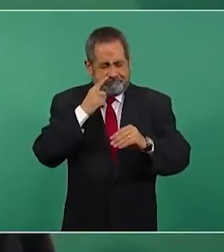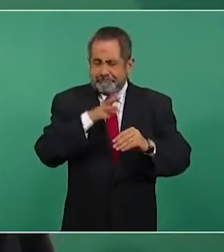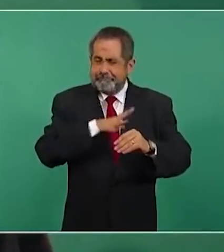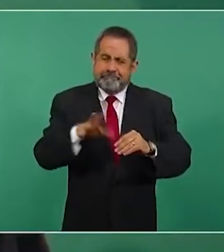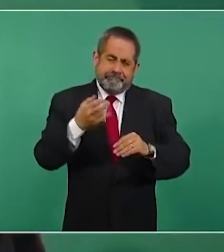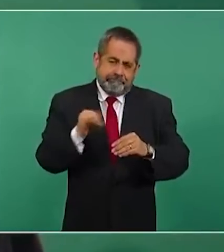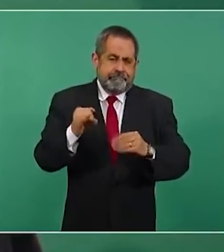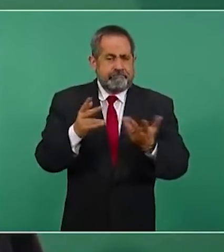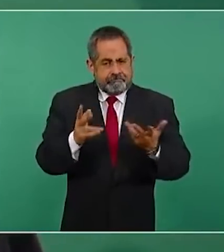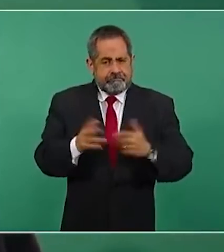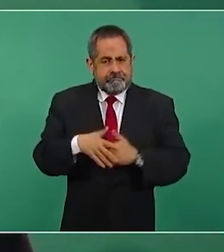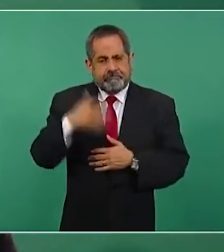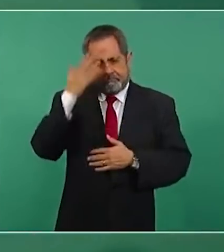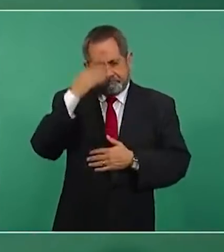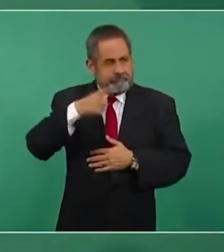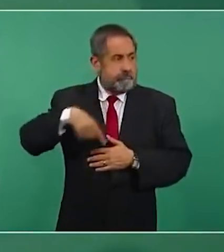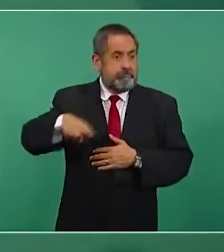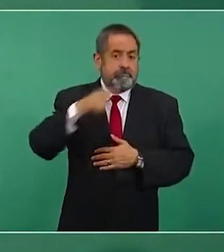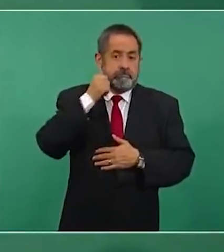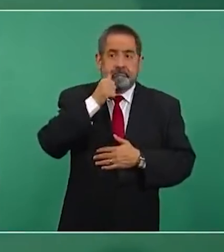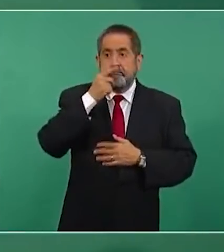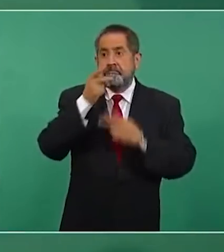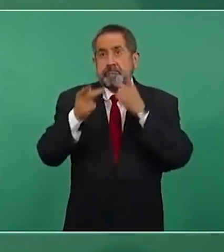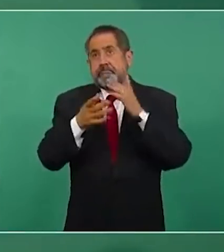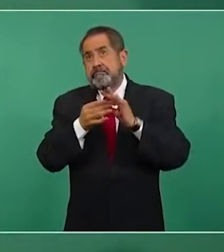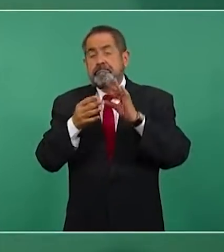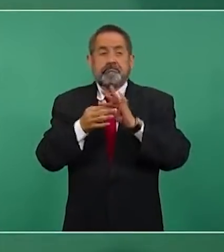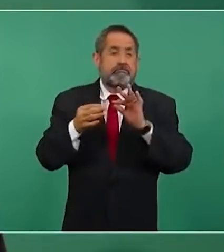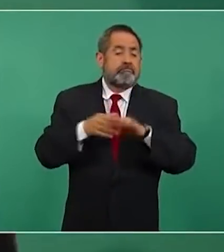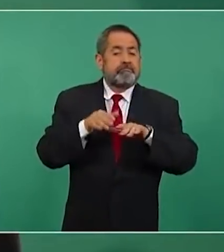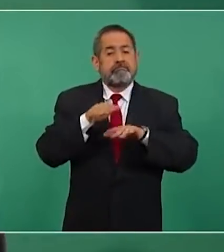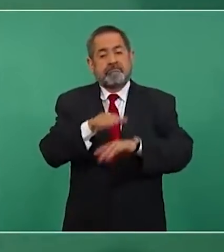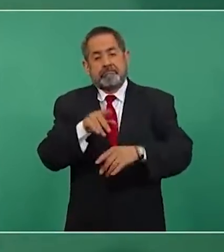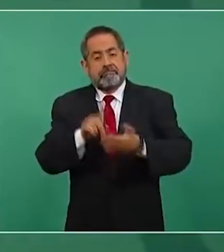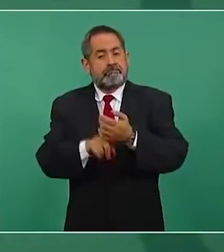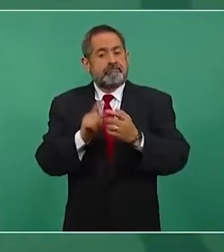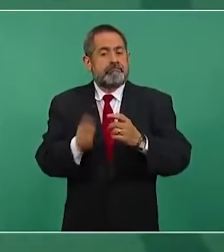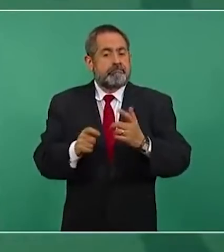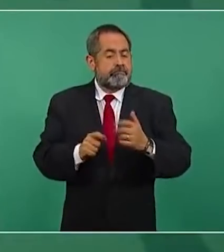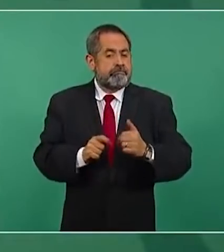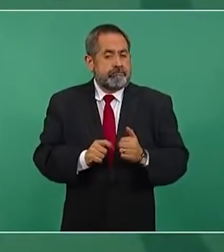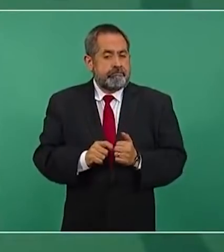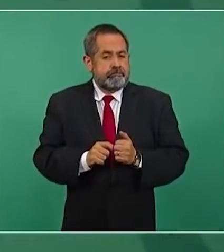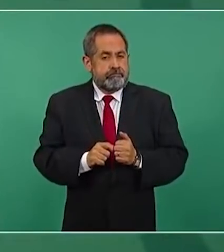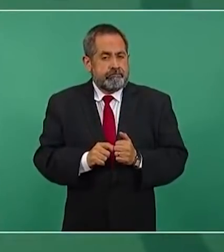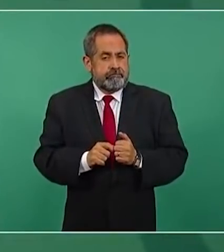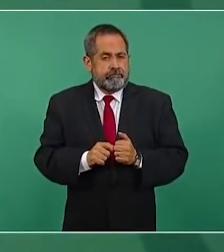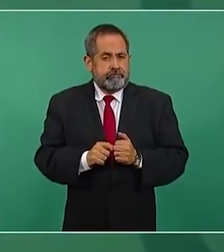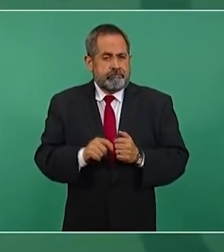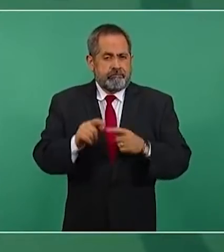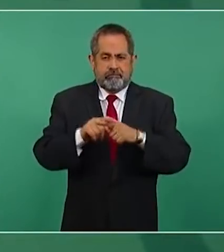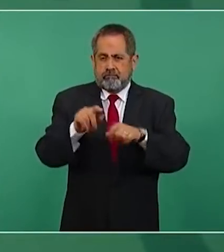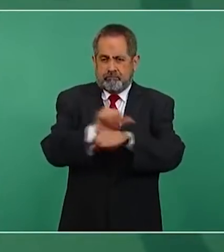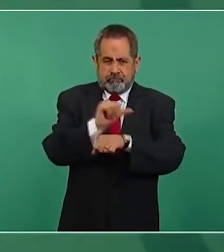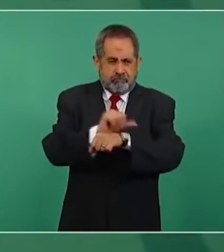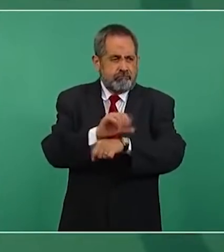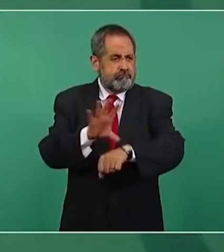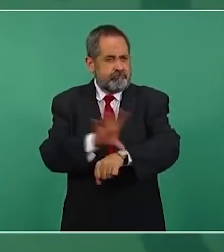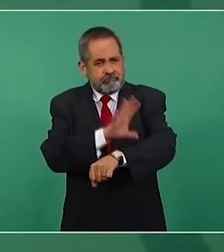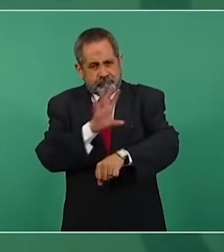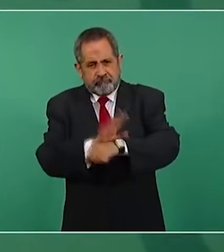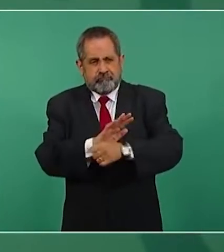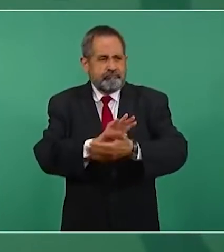ya ven como se habla d los carros eléctricos de la